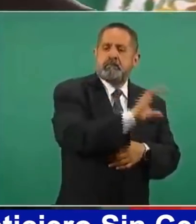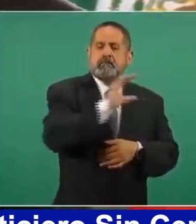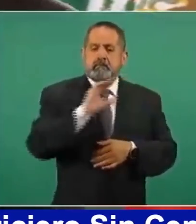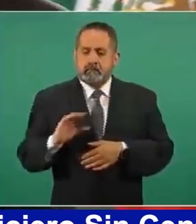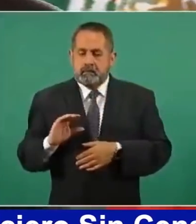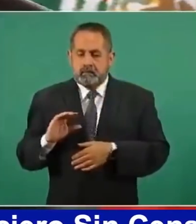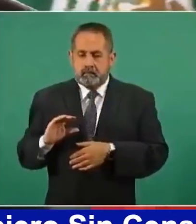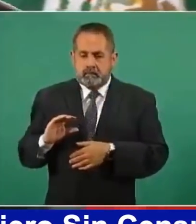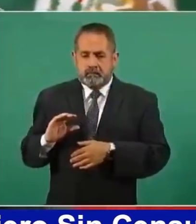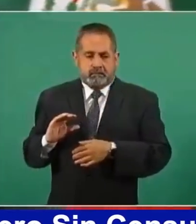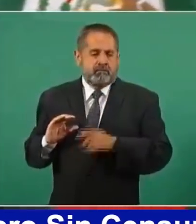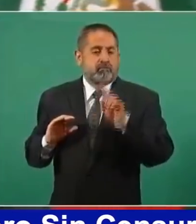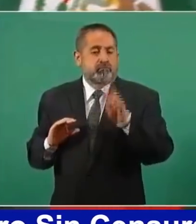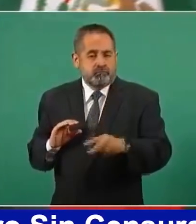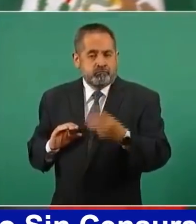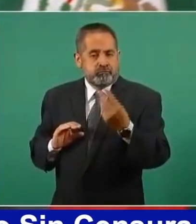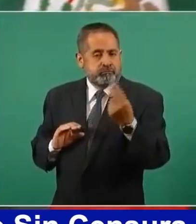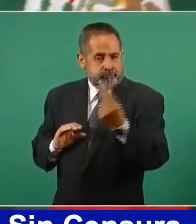300 que necesitamos,